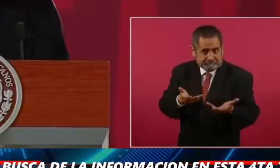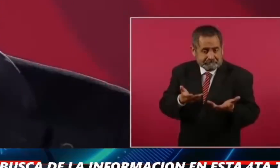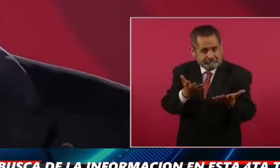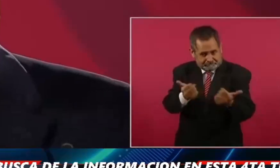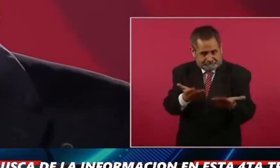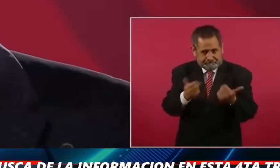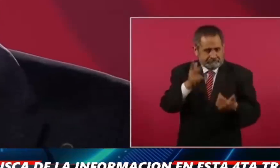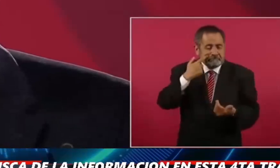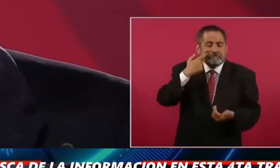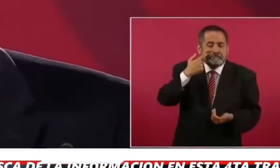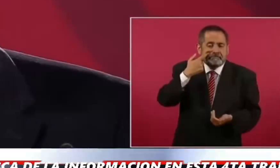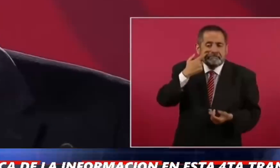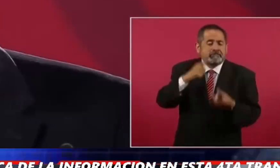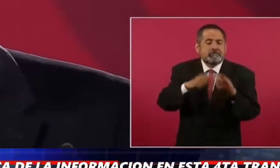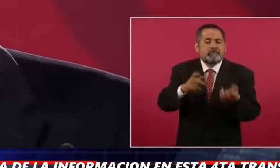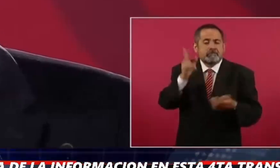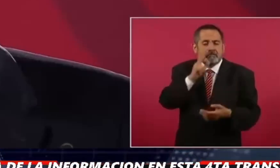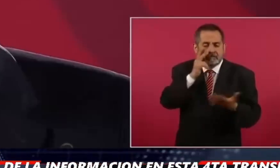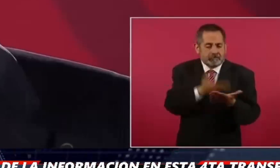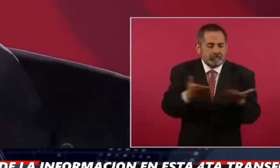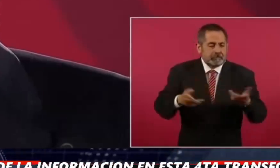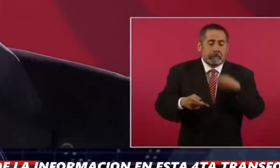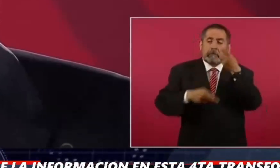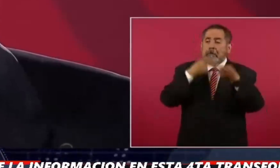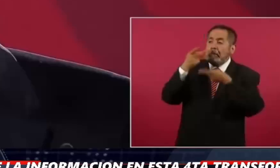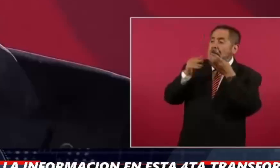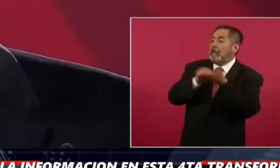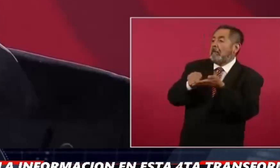que las presenten, que dejen de calumniar.